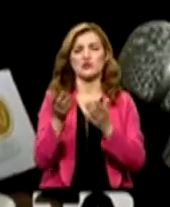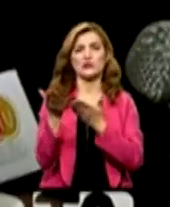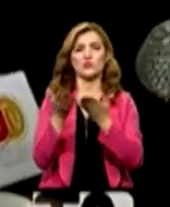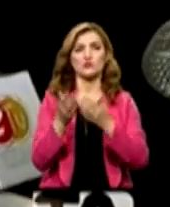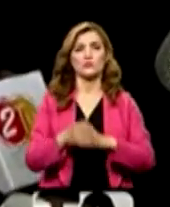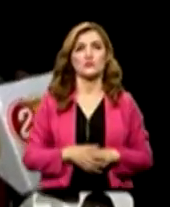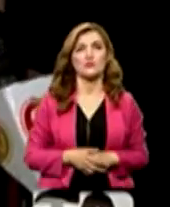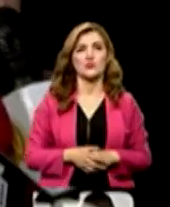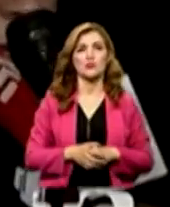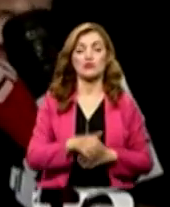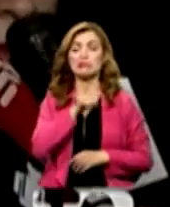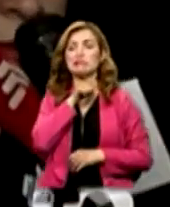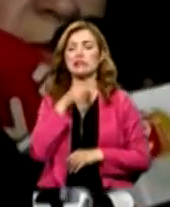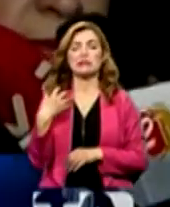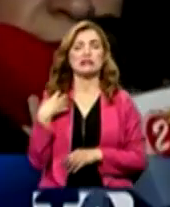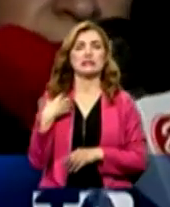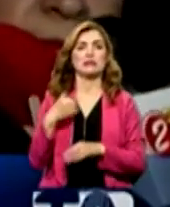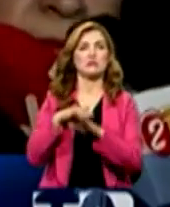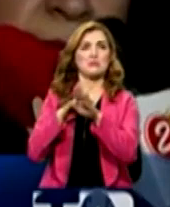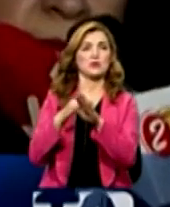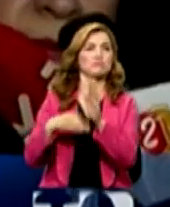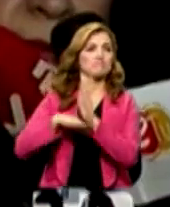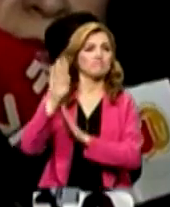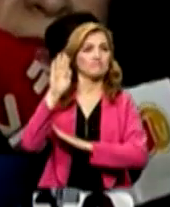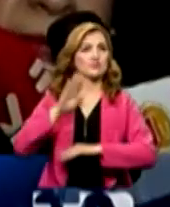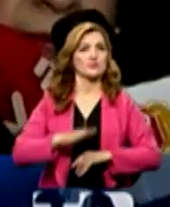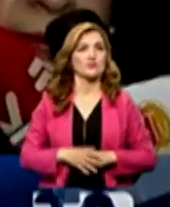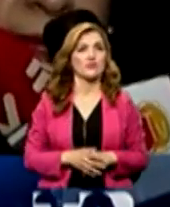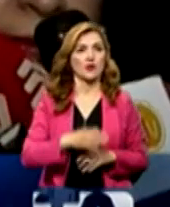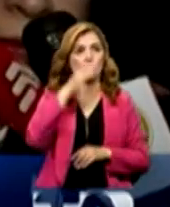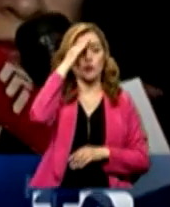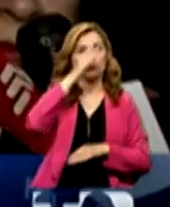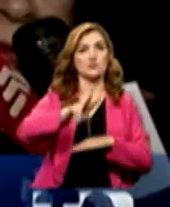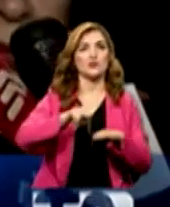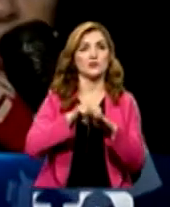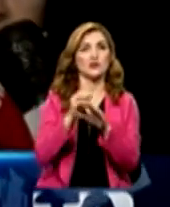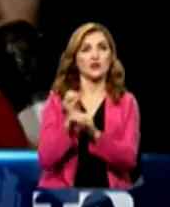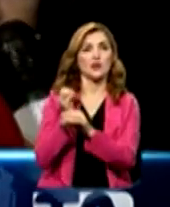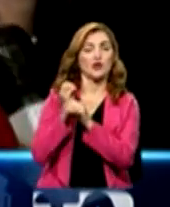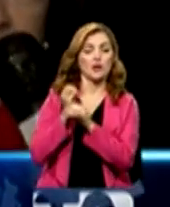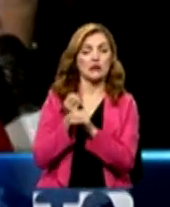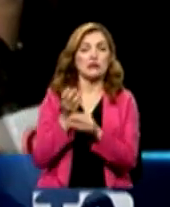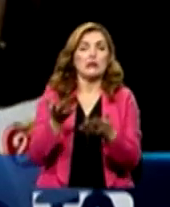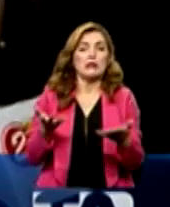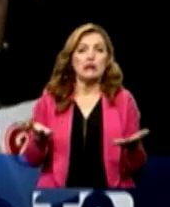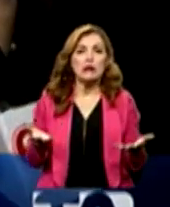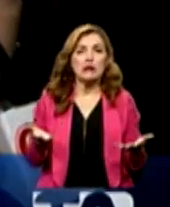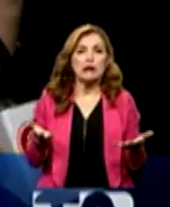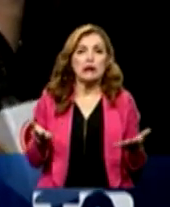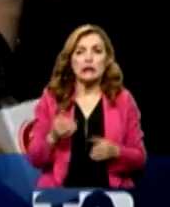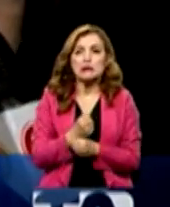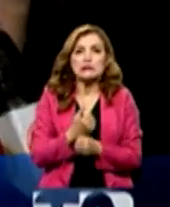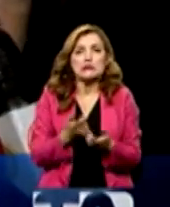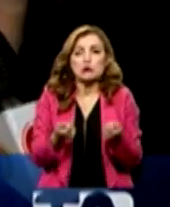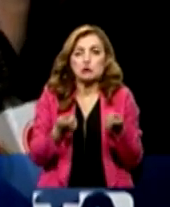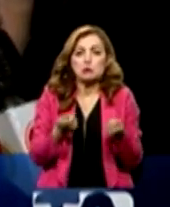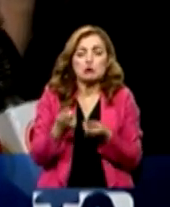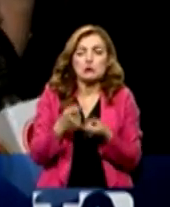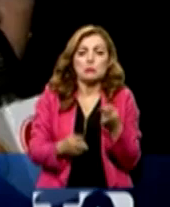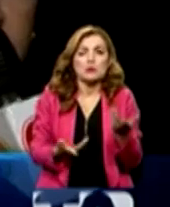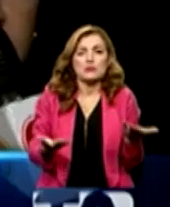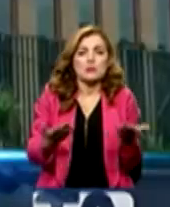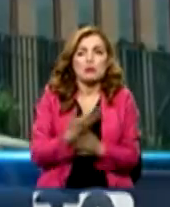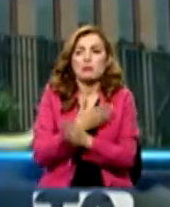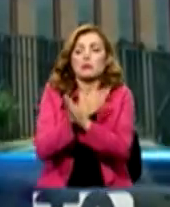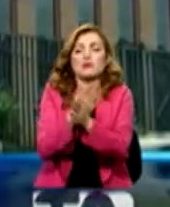tiene más garantías que la Policía Nacional. La Policía Nacional ahora se ve obligada a prácticamente a no querer hacer nada para evitarse